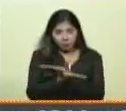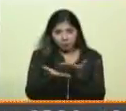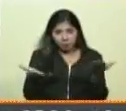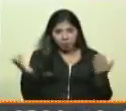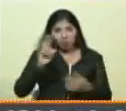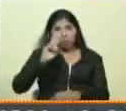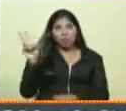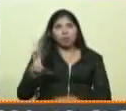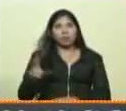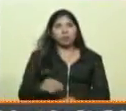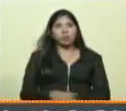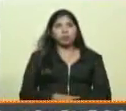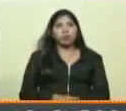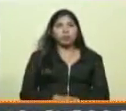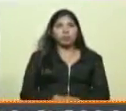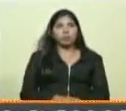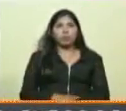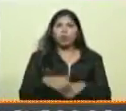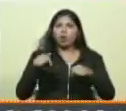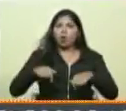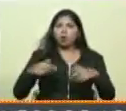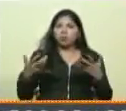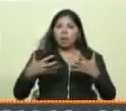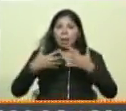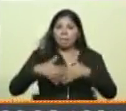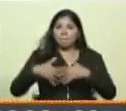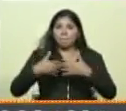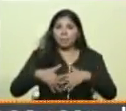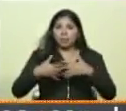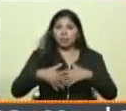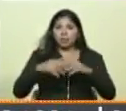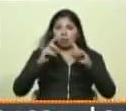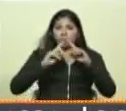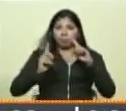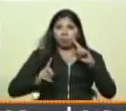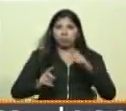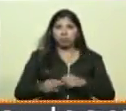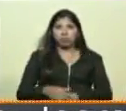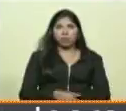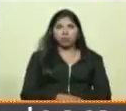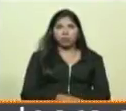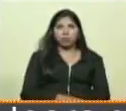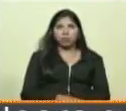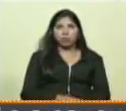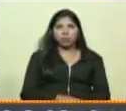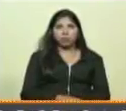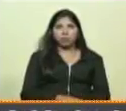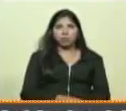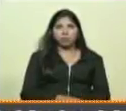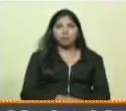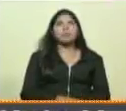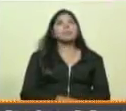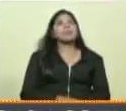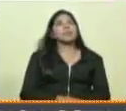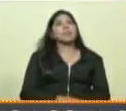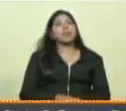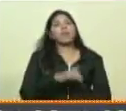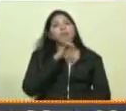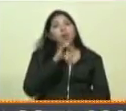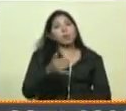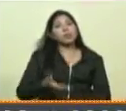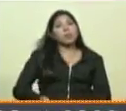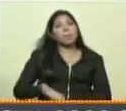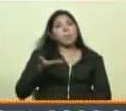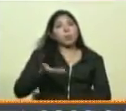todos. Nos encontramos en la planta Josefa Camejo para dar importantes informaciones cumpliendo las instrucciones de nuestro comandante